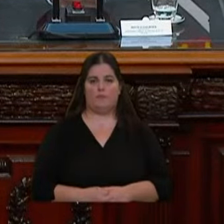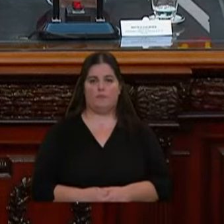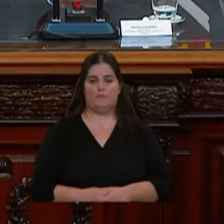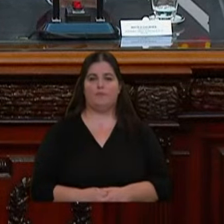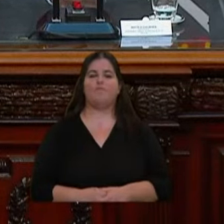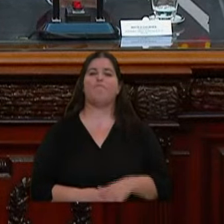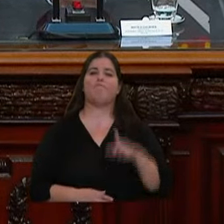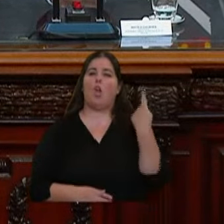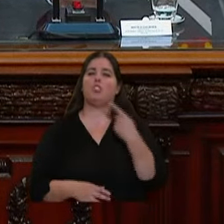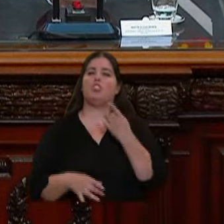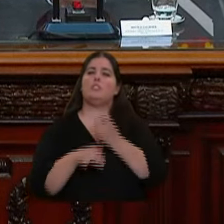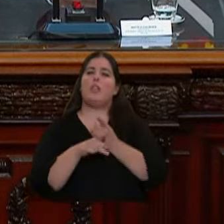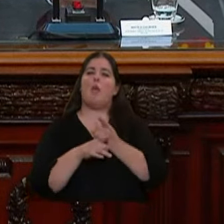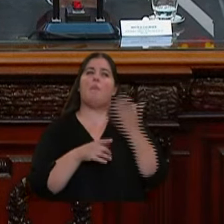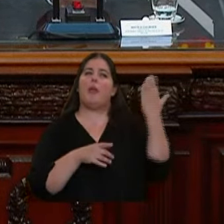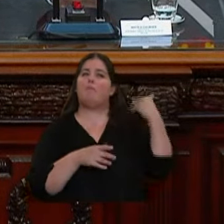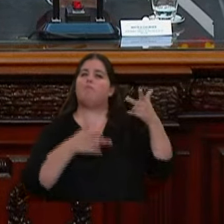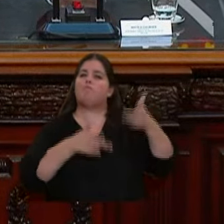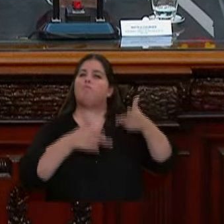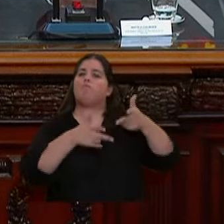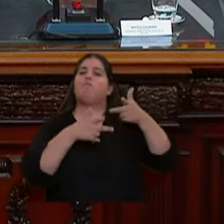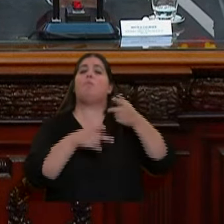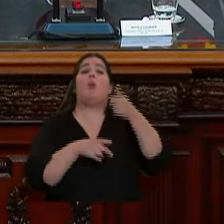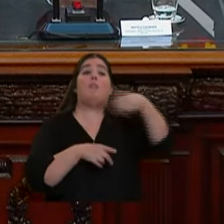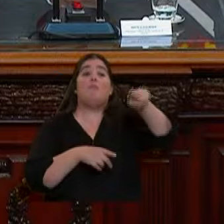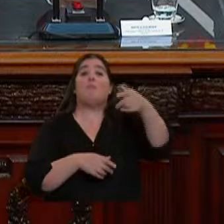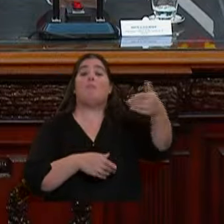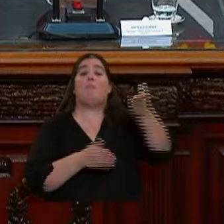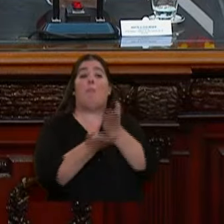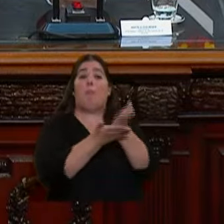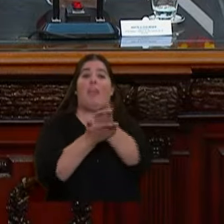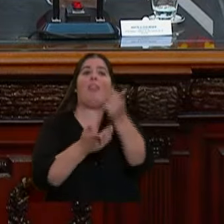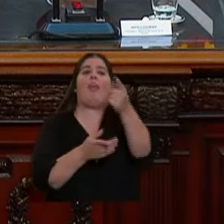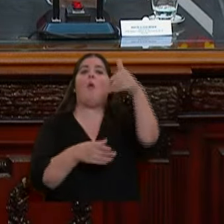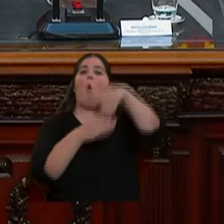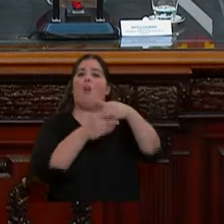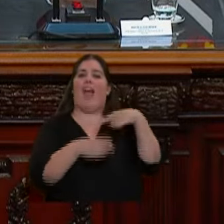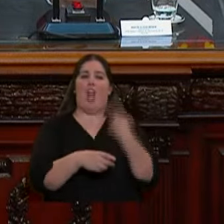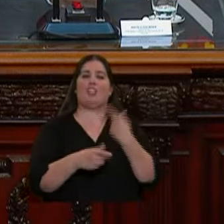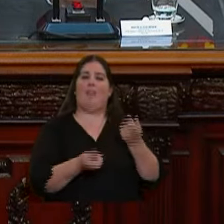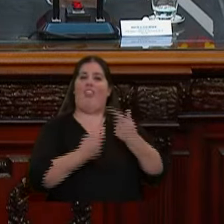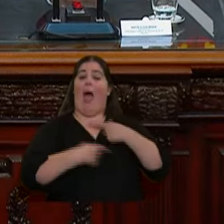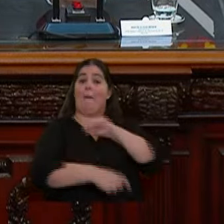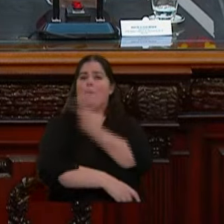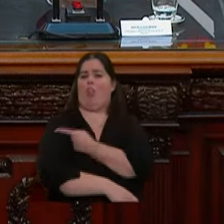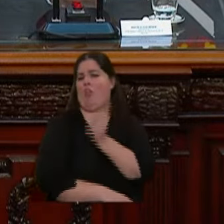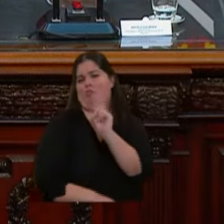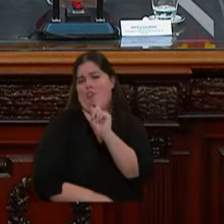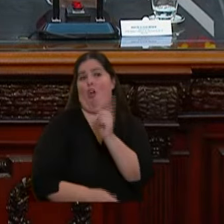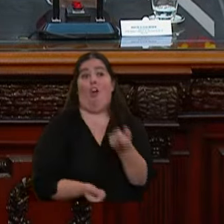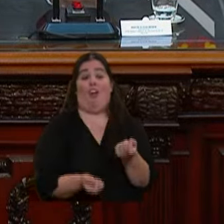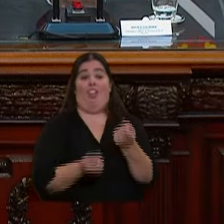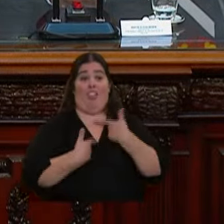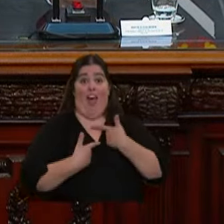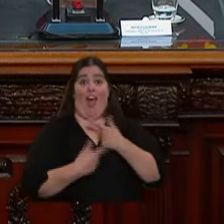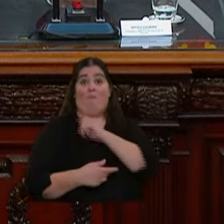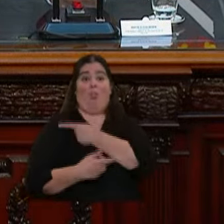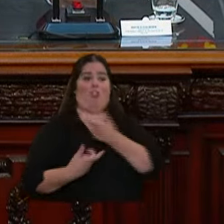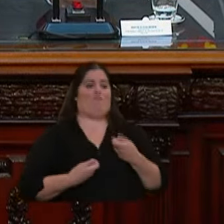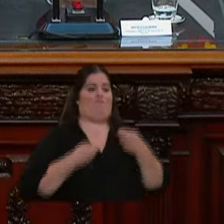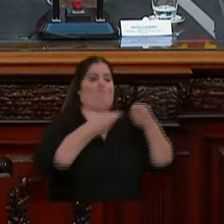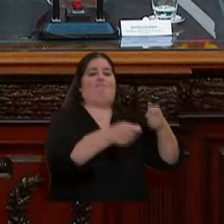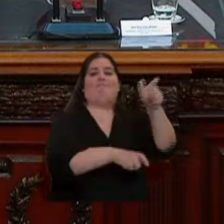Siempre dijimos que le pedimos el voto a la gente no para que nos dé el poder a nosotros, sino para devolvérselo a los argentinos.